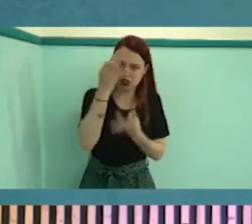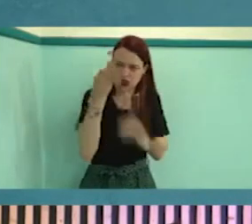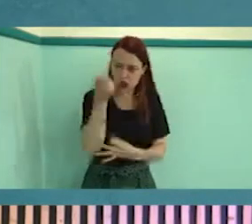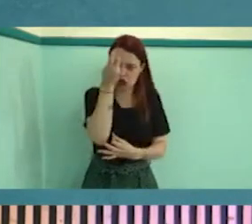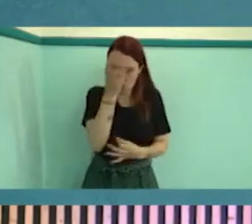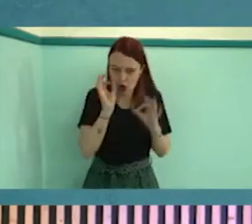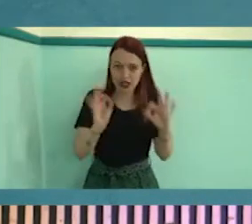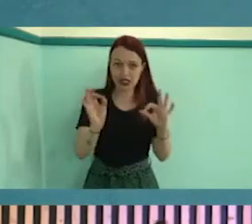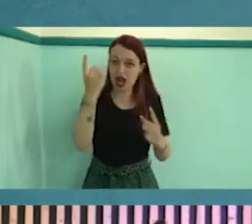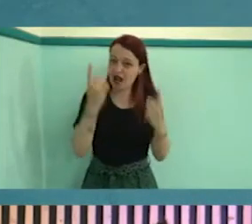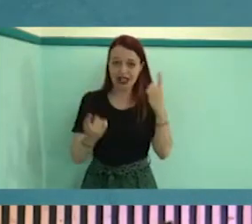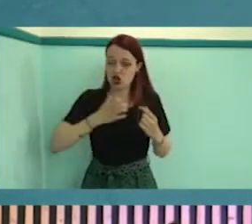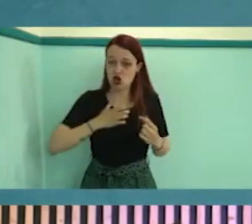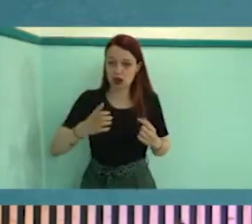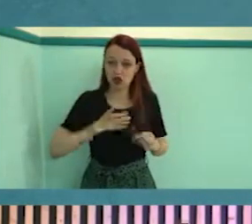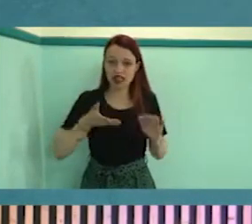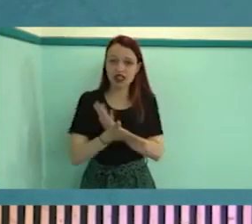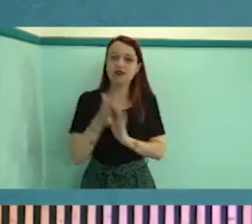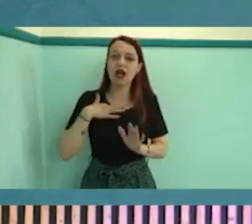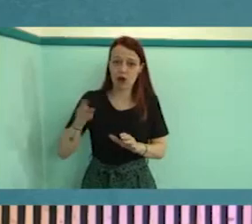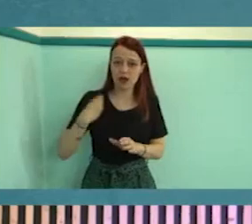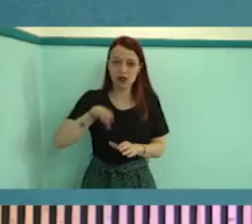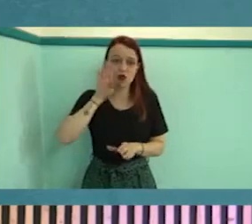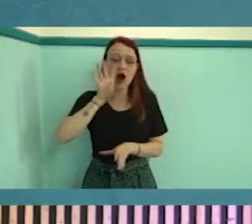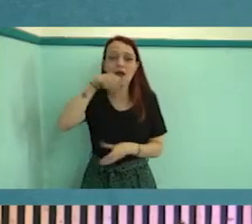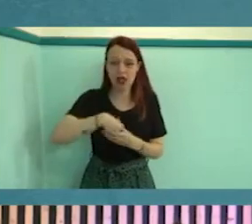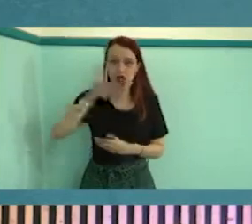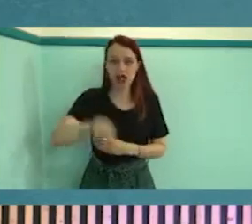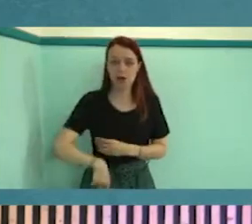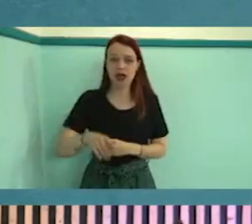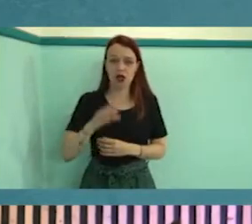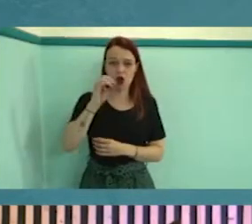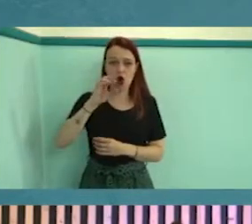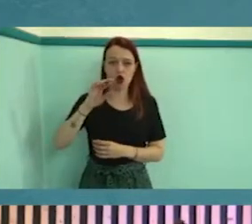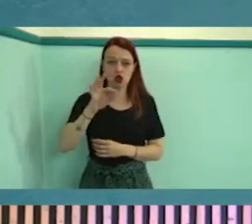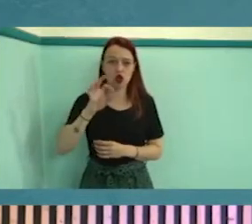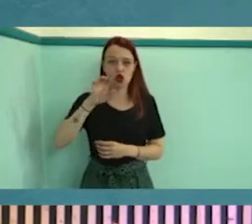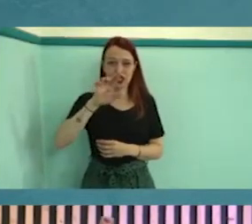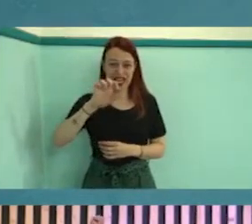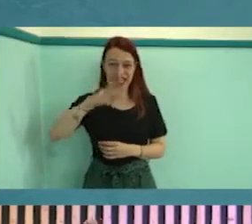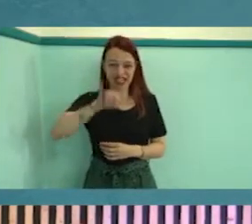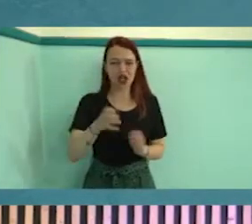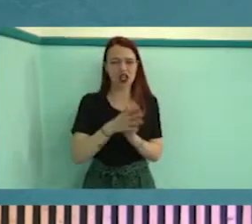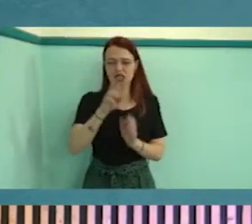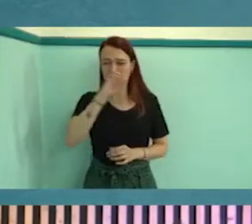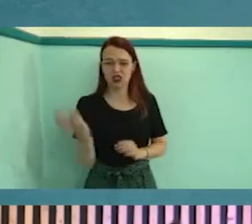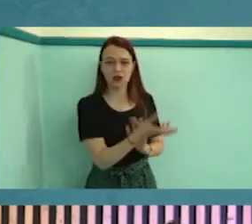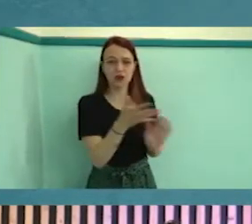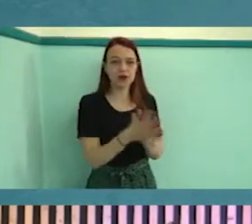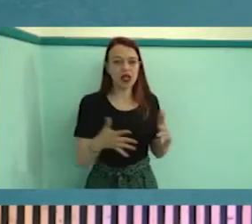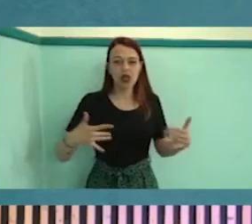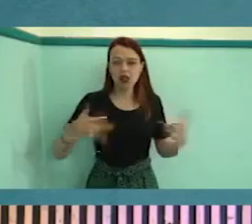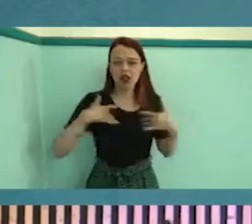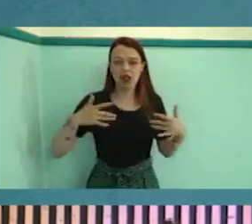vida no es tan precisa se consideraría por ejemplo un un tcane la ortorexia muchos tipos de acuerdo Quién sufre un